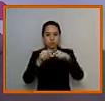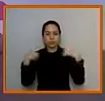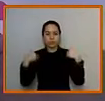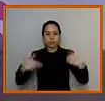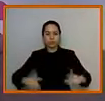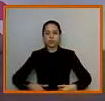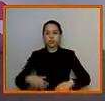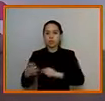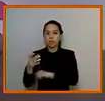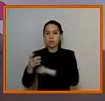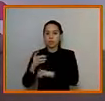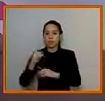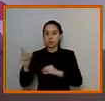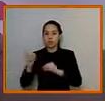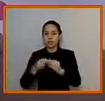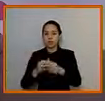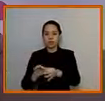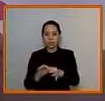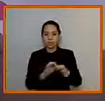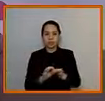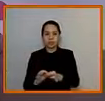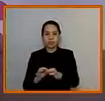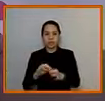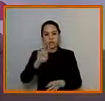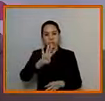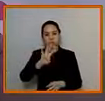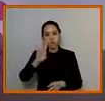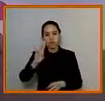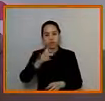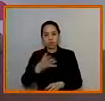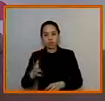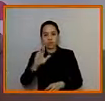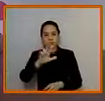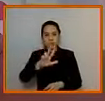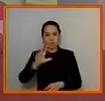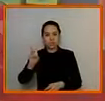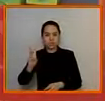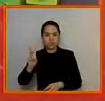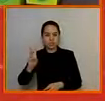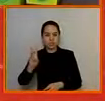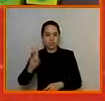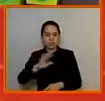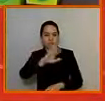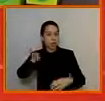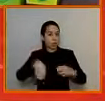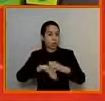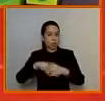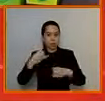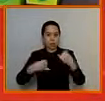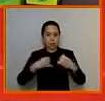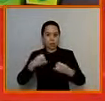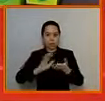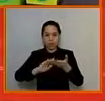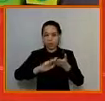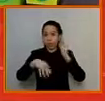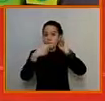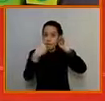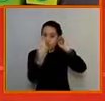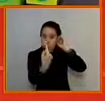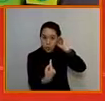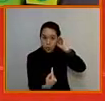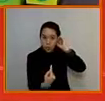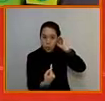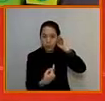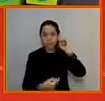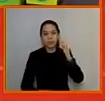el antebrazo derecho, números que lo relacionan 47 y 36. Para todos los jugadores de más 1.